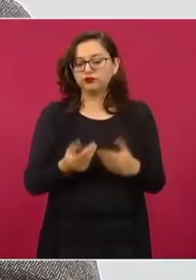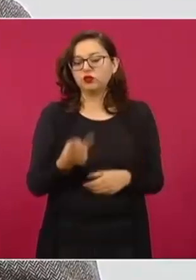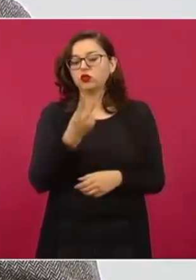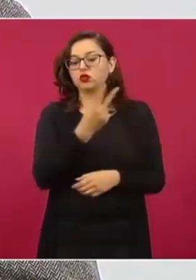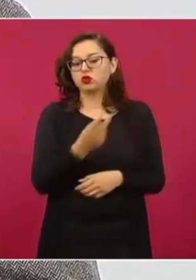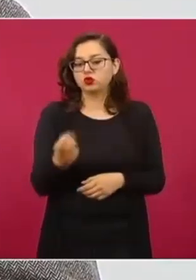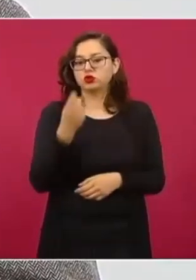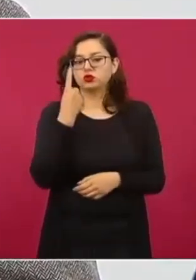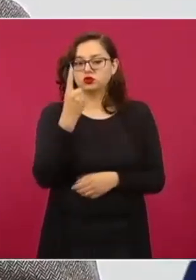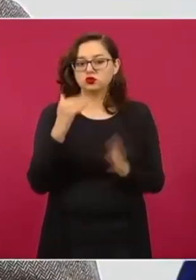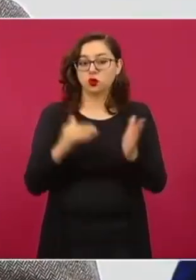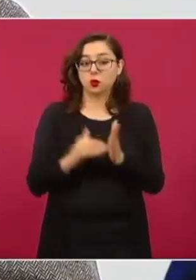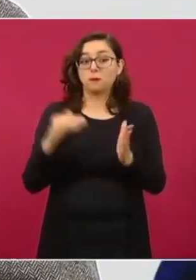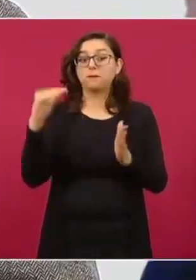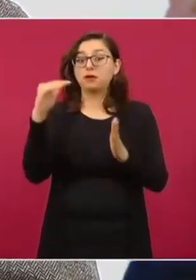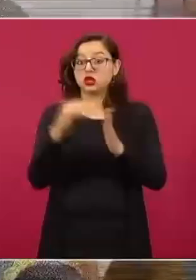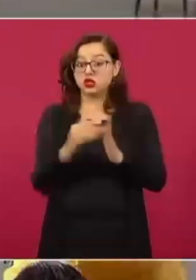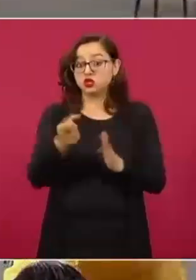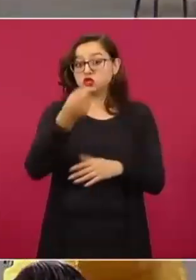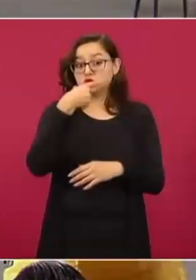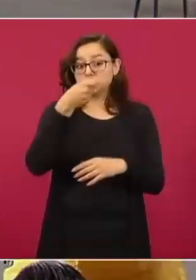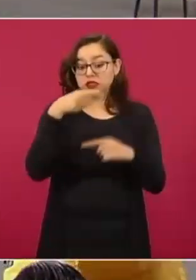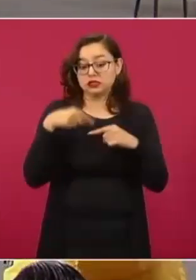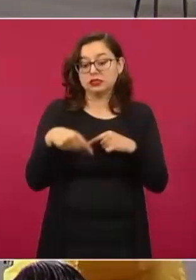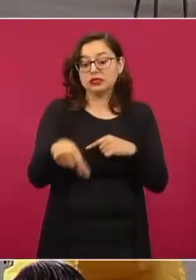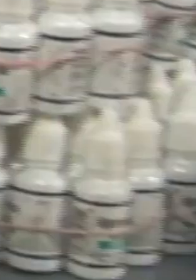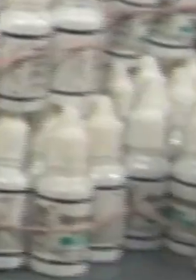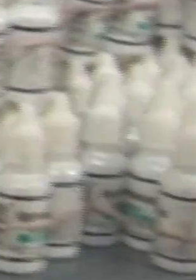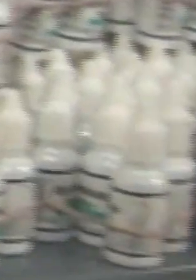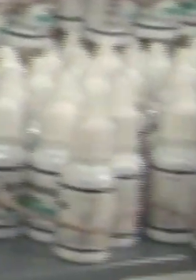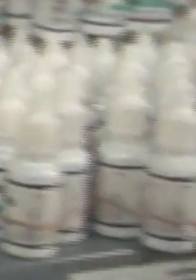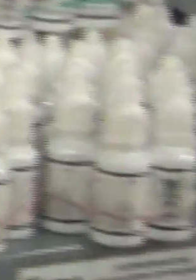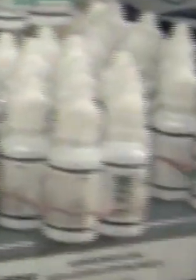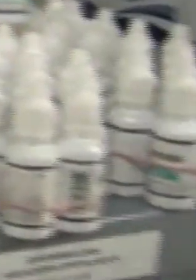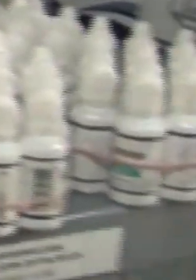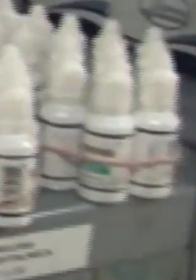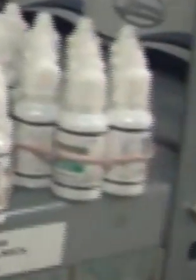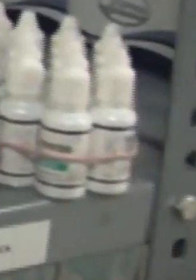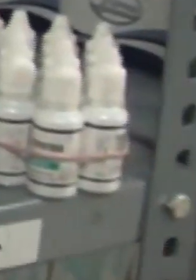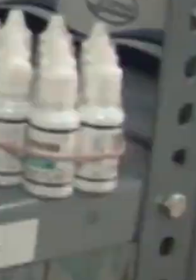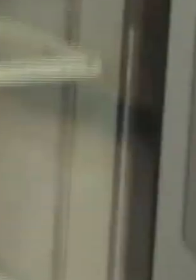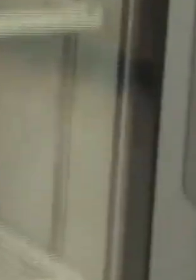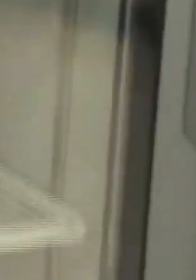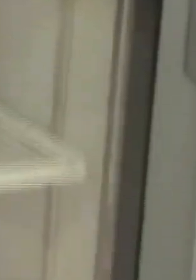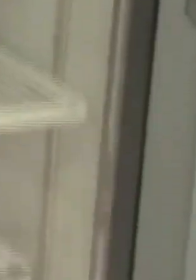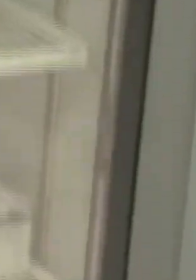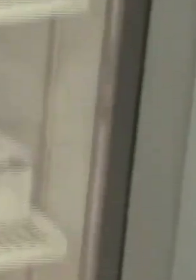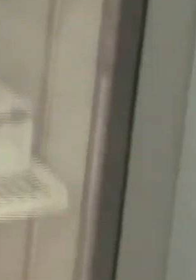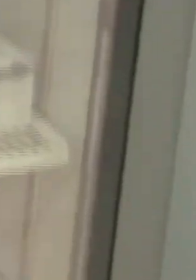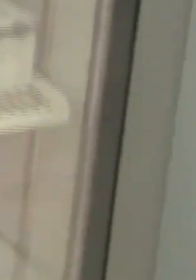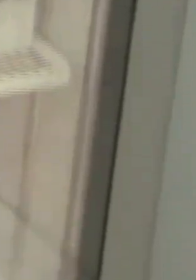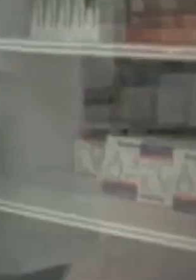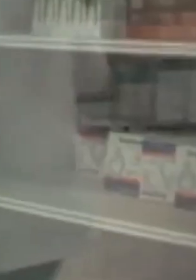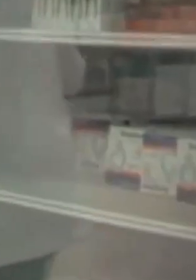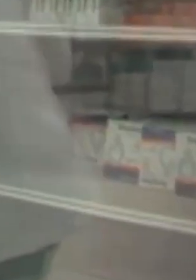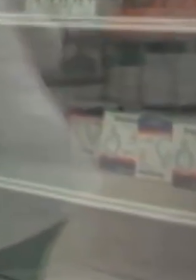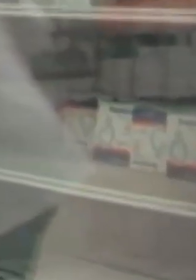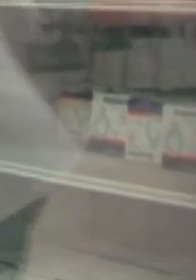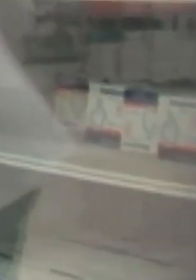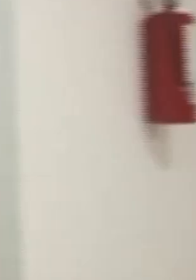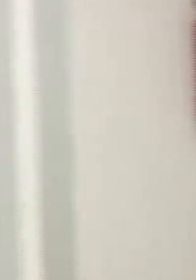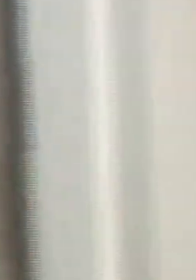que durante el 2021 el gobierno de méxico realizó la compra de mil 459 millones